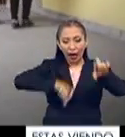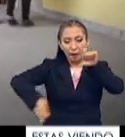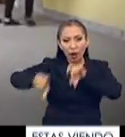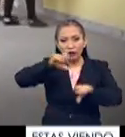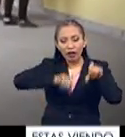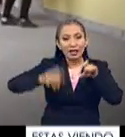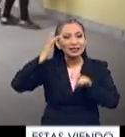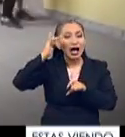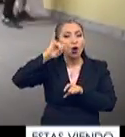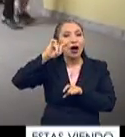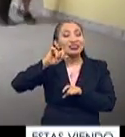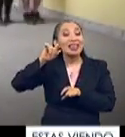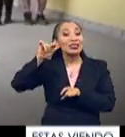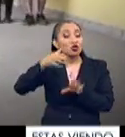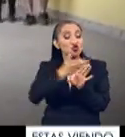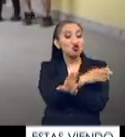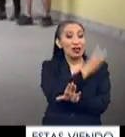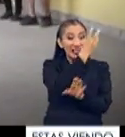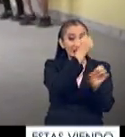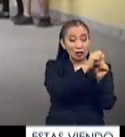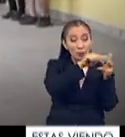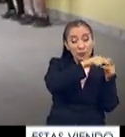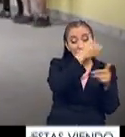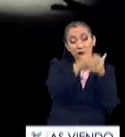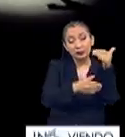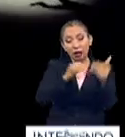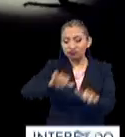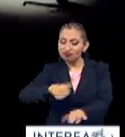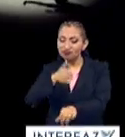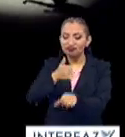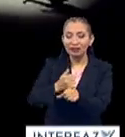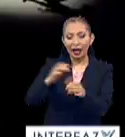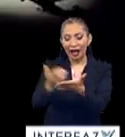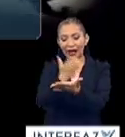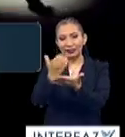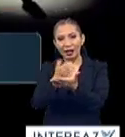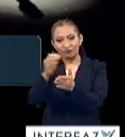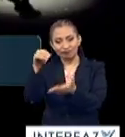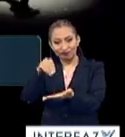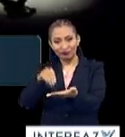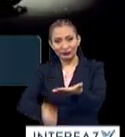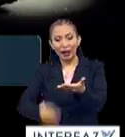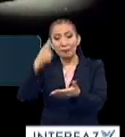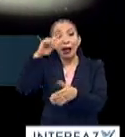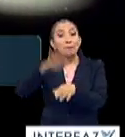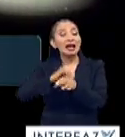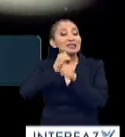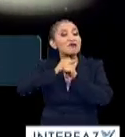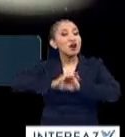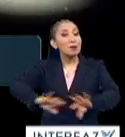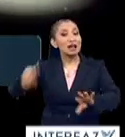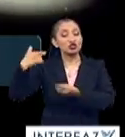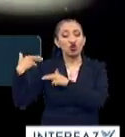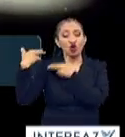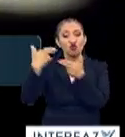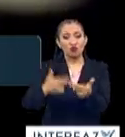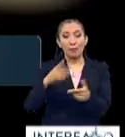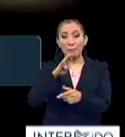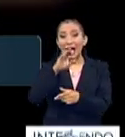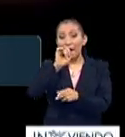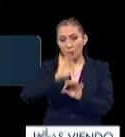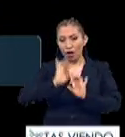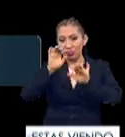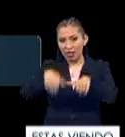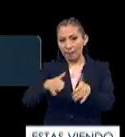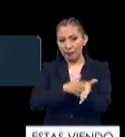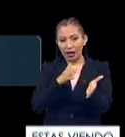Juan de Dios, que nació hace 3 años, quede plasmado en un catálogo. Para mayores informes del Legado Grudman, se puede